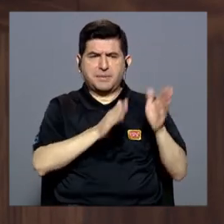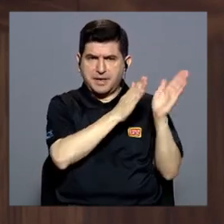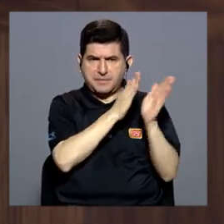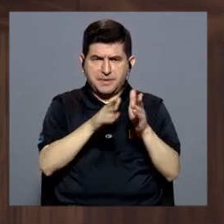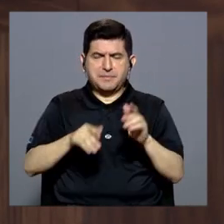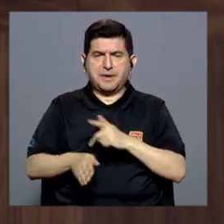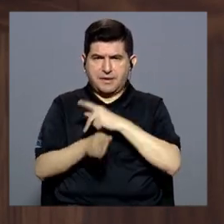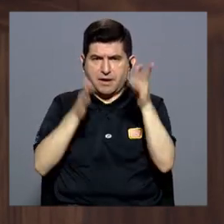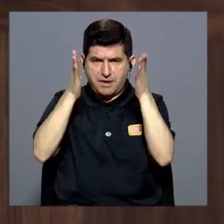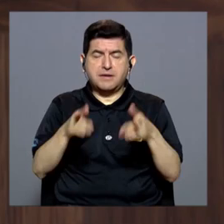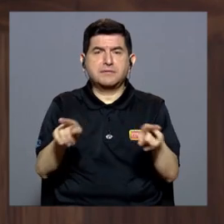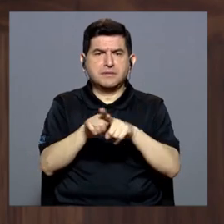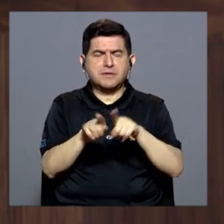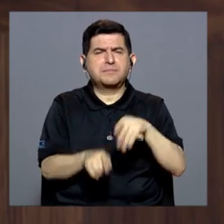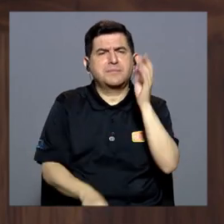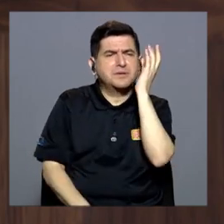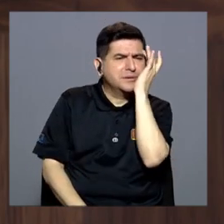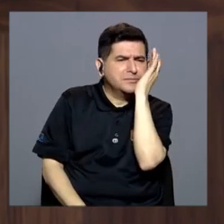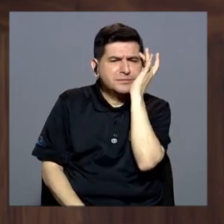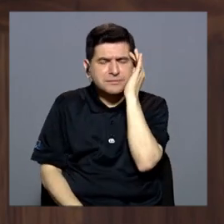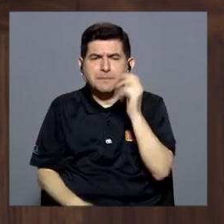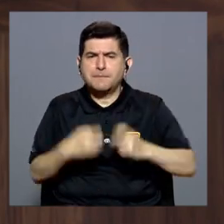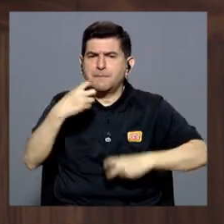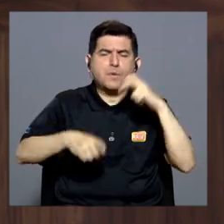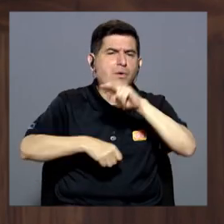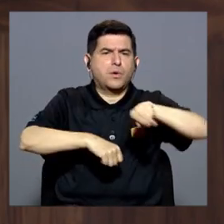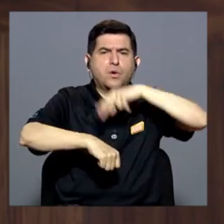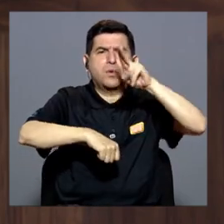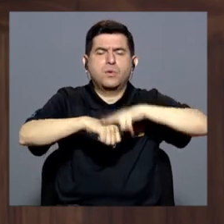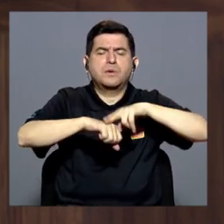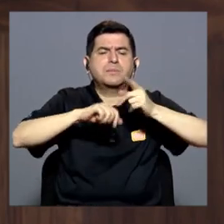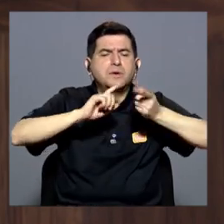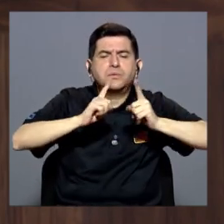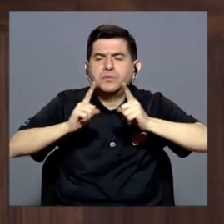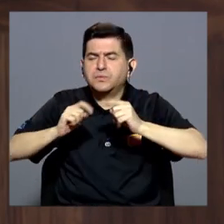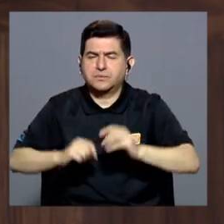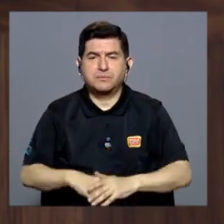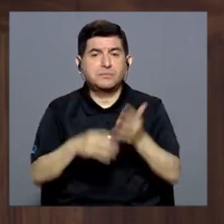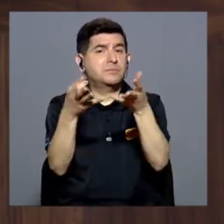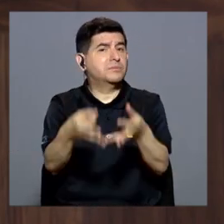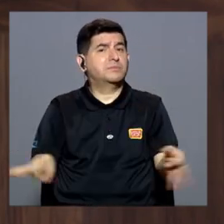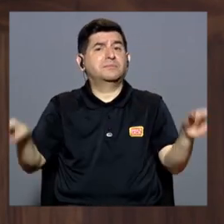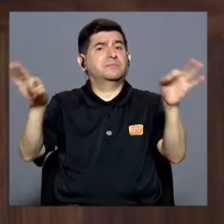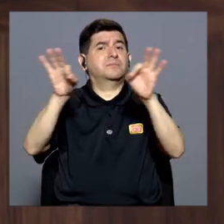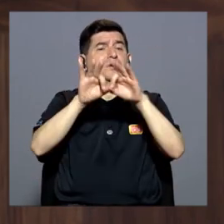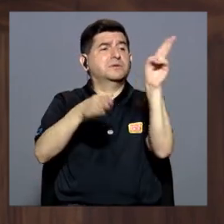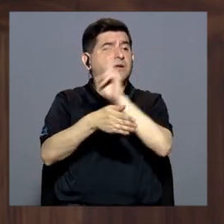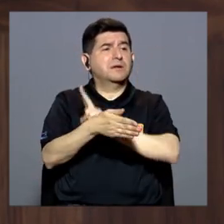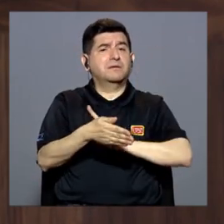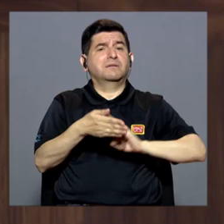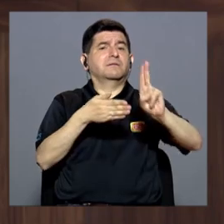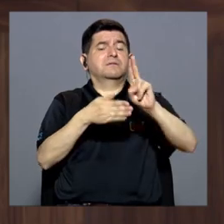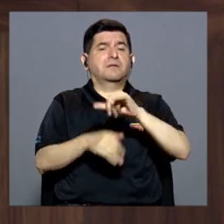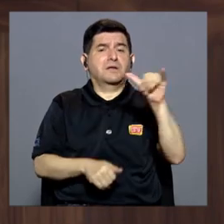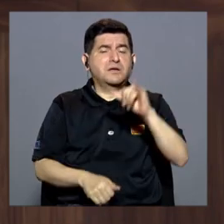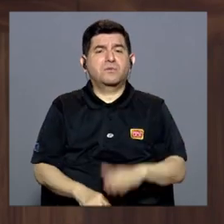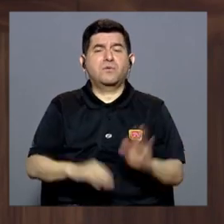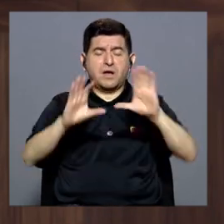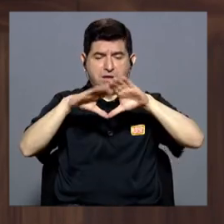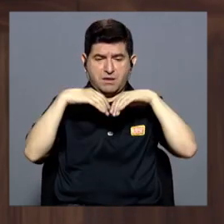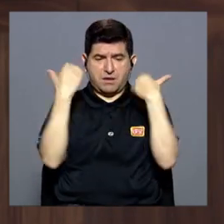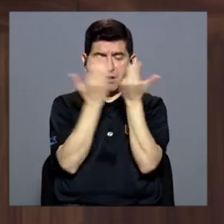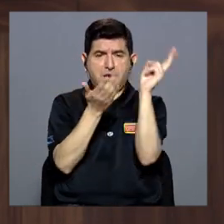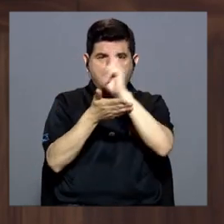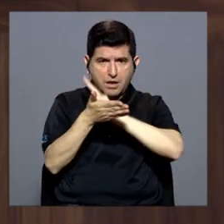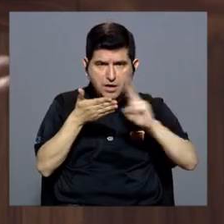profesionales, es preocuparse por los problemas nacionales. Entonces, es fundamental para la universidad y para el Consejo Universitario, que